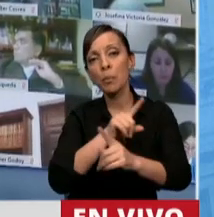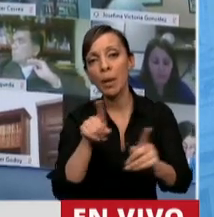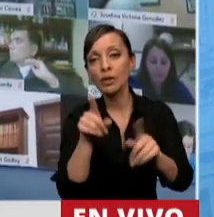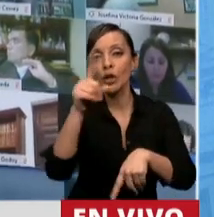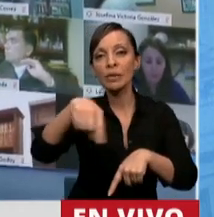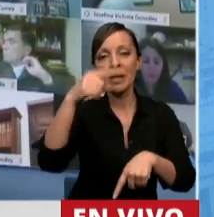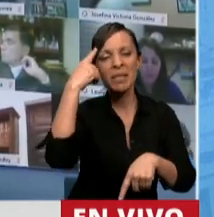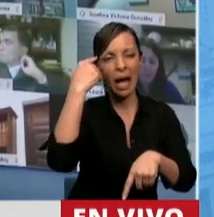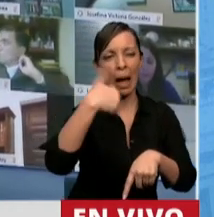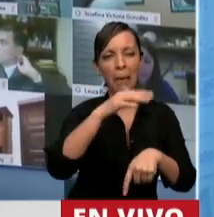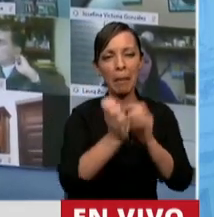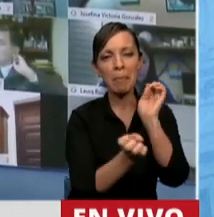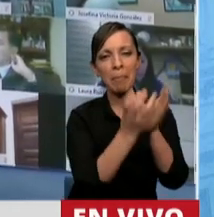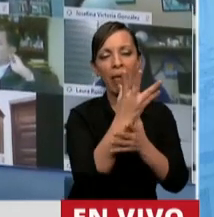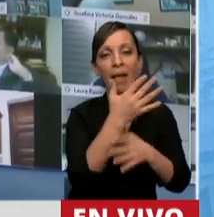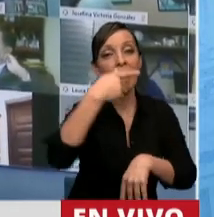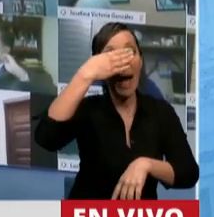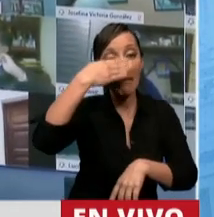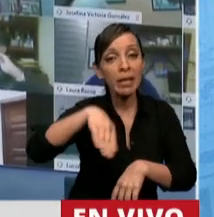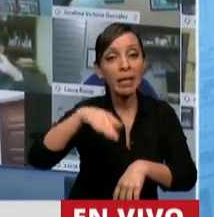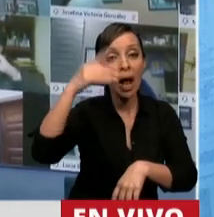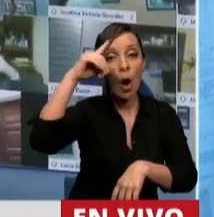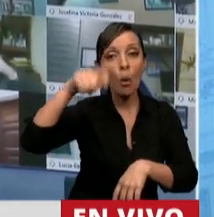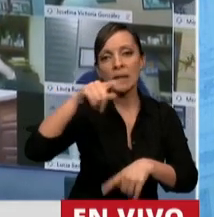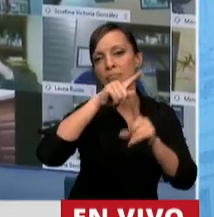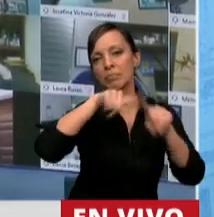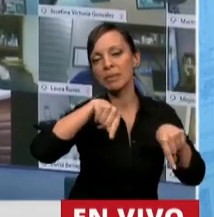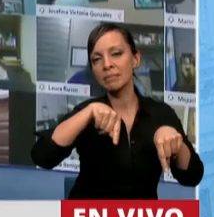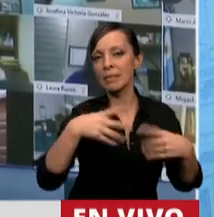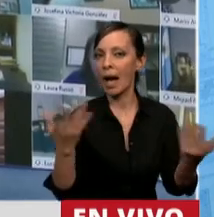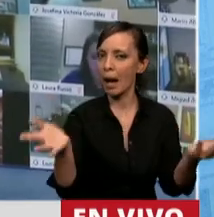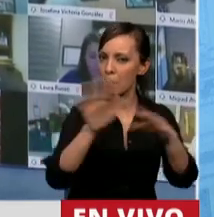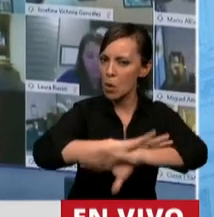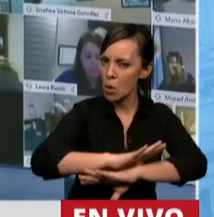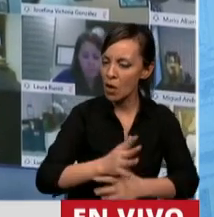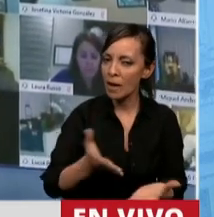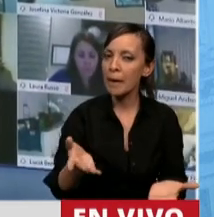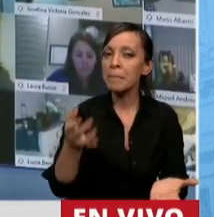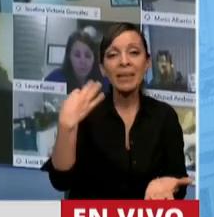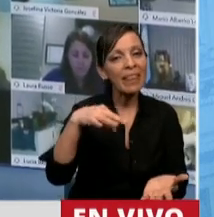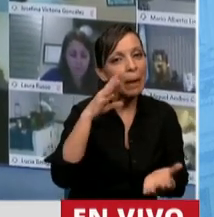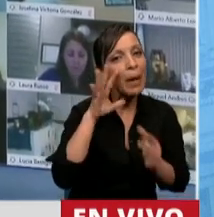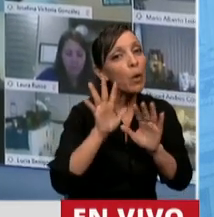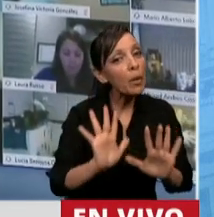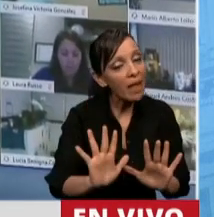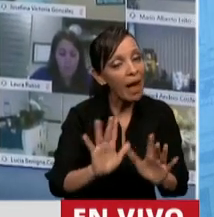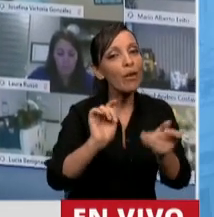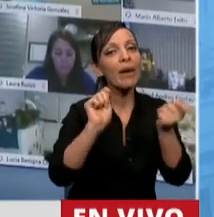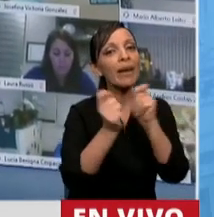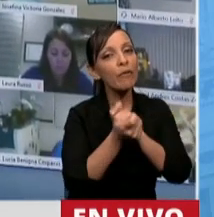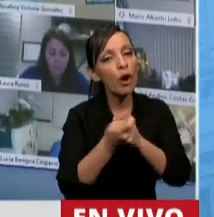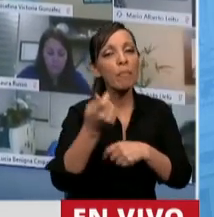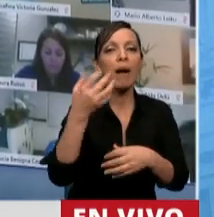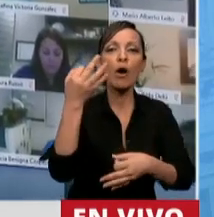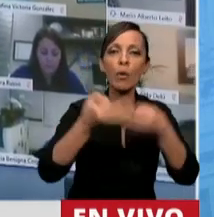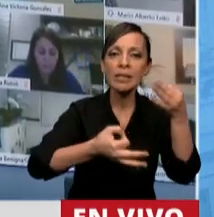crear y que después algún juez finalmente los voltee. Hay que ser muy cuidadoso por la reforma judicial o